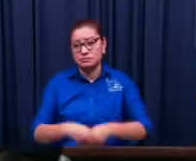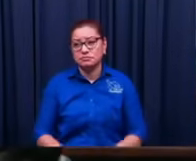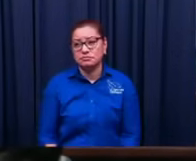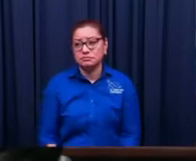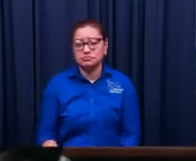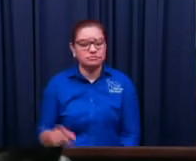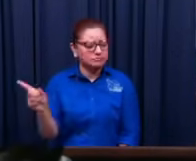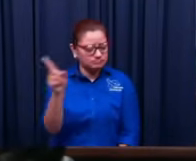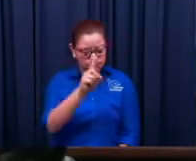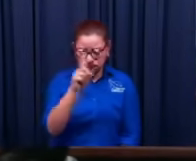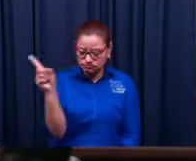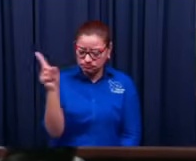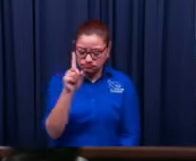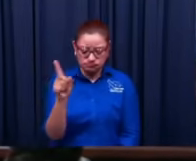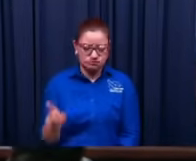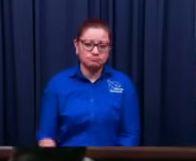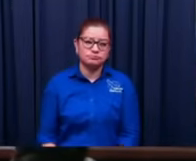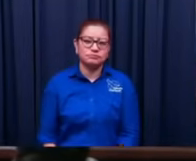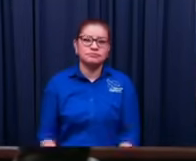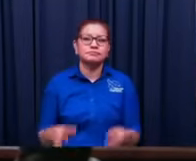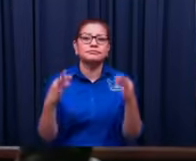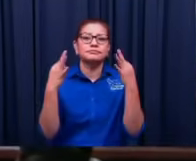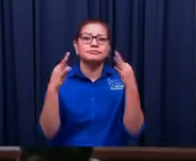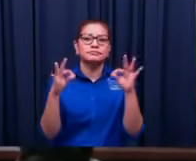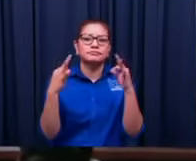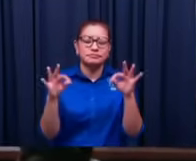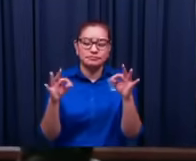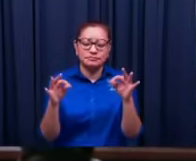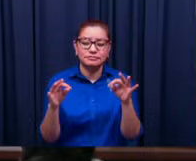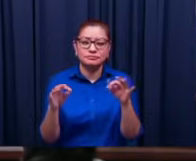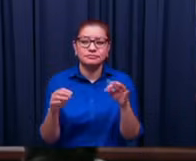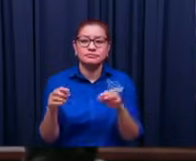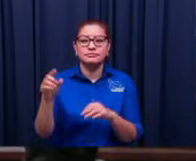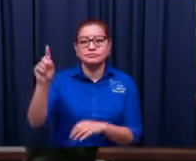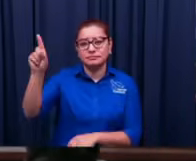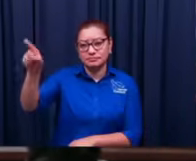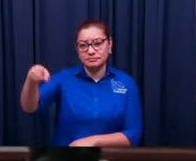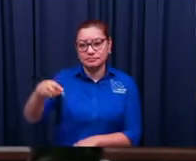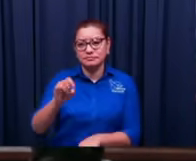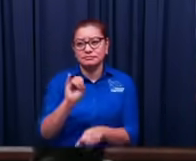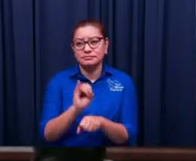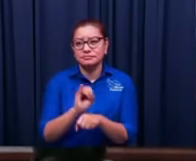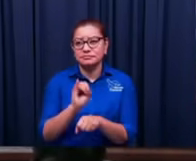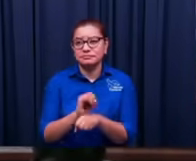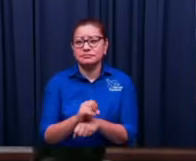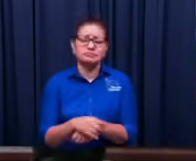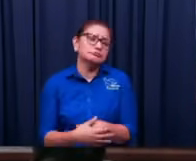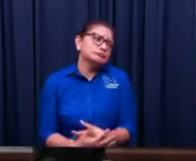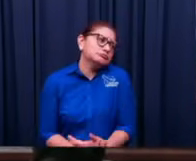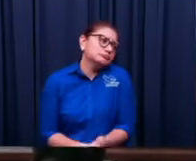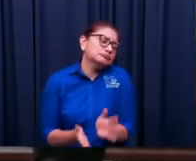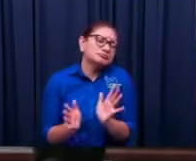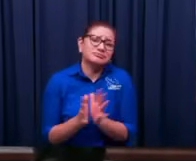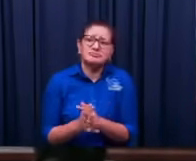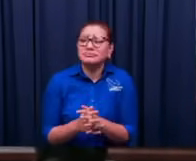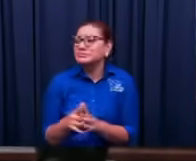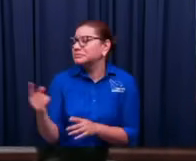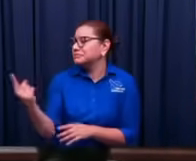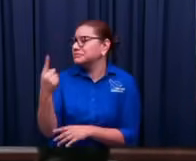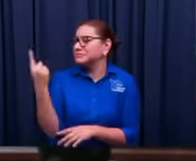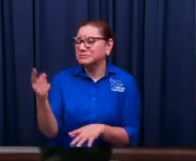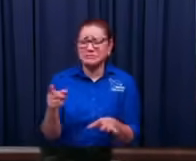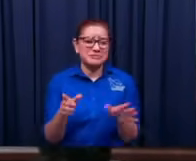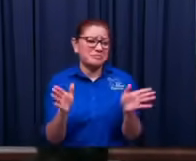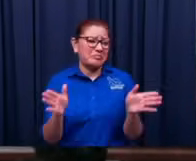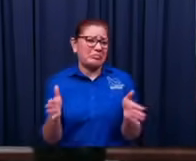No, hombre, mejor trate de venir aquí. Hermano, pero es que aquí todos son